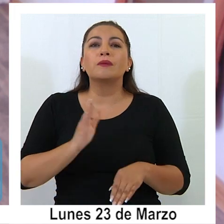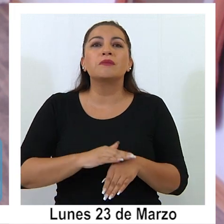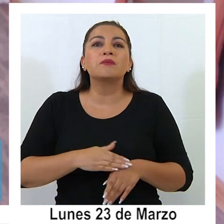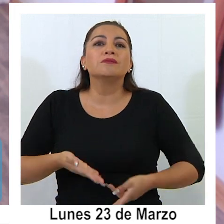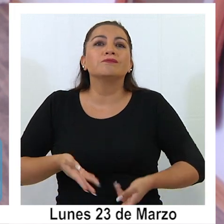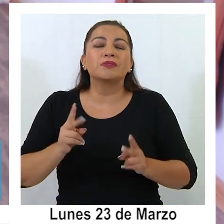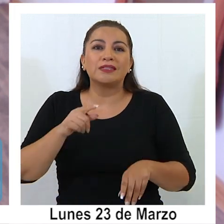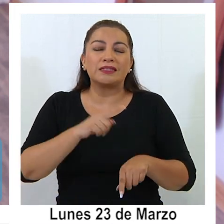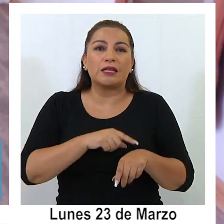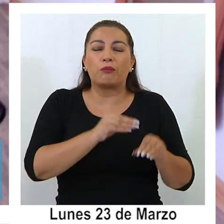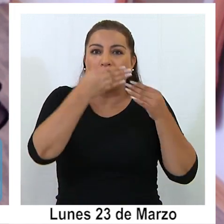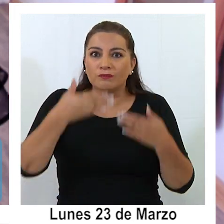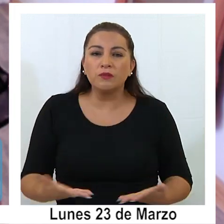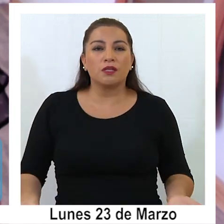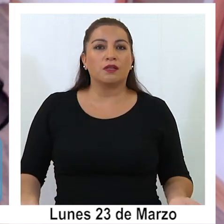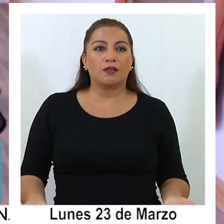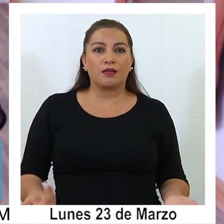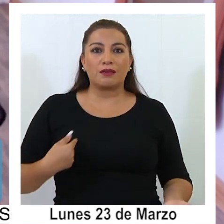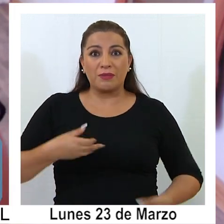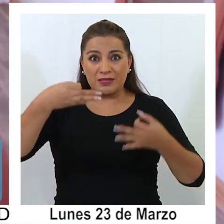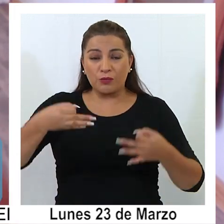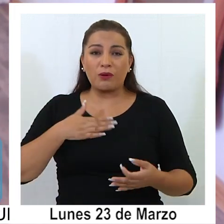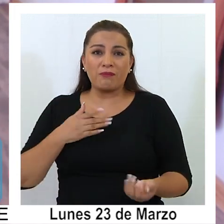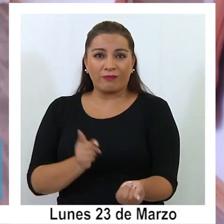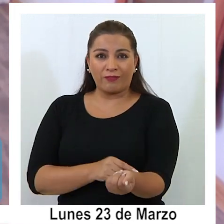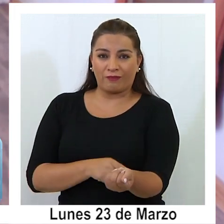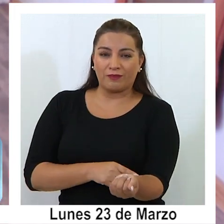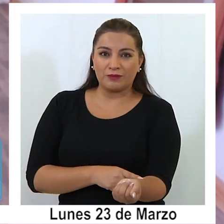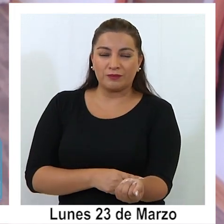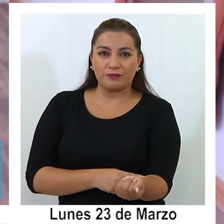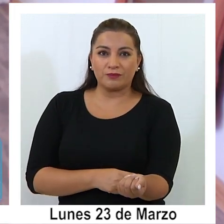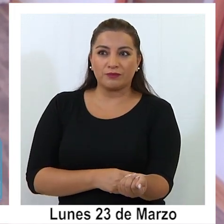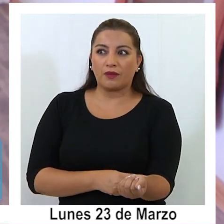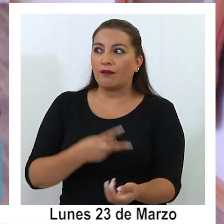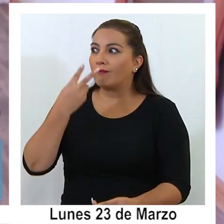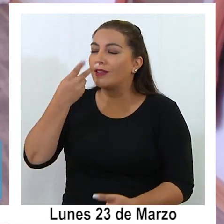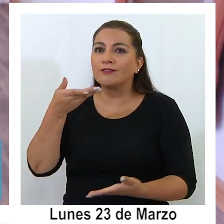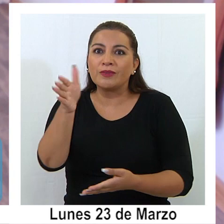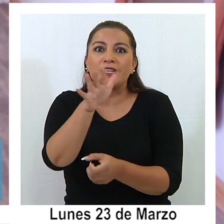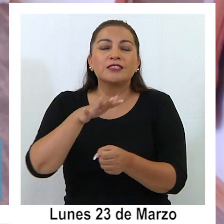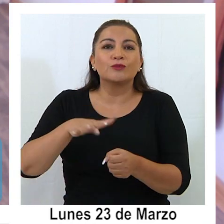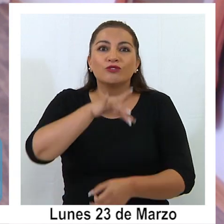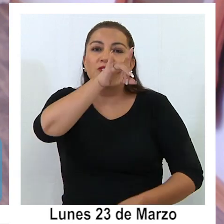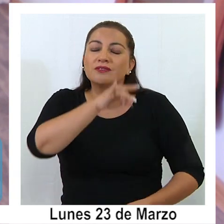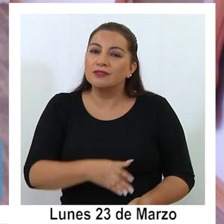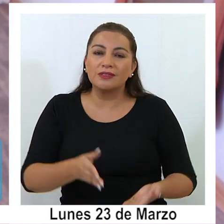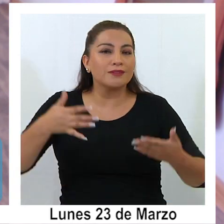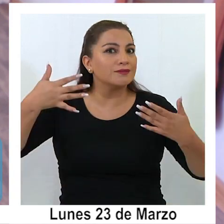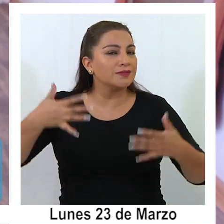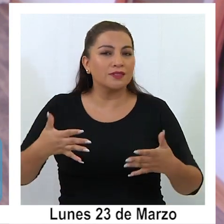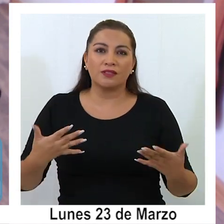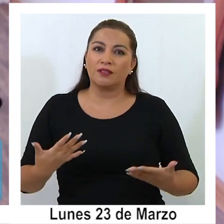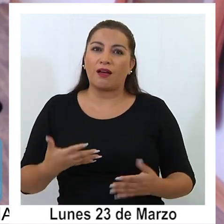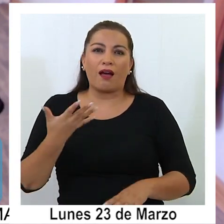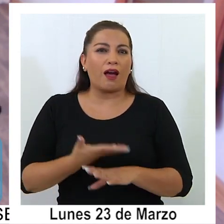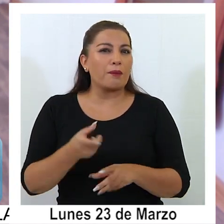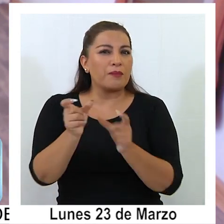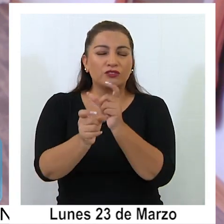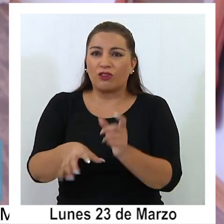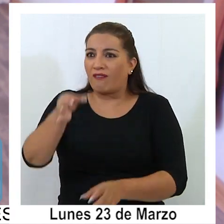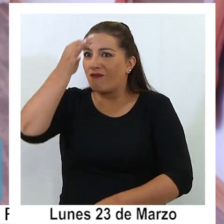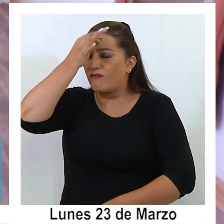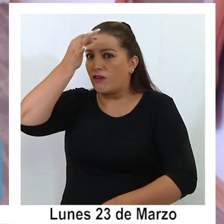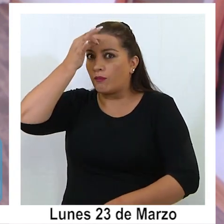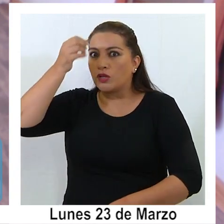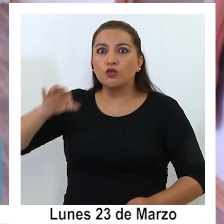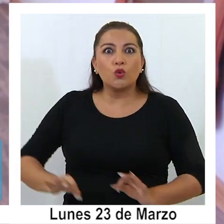permitir quedarme más tiempo. Y bueno, por la seguridad de mi familia y viendo lo que estaba sucediendo en Chile, que ya estaban figurando gente contagiada,